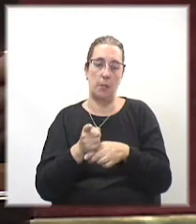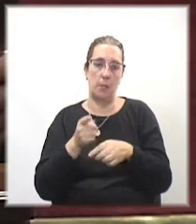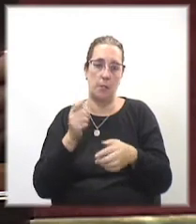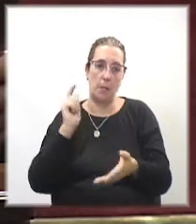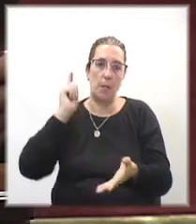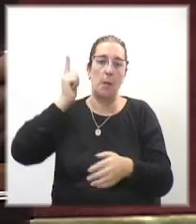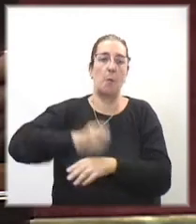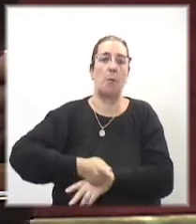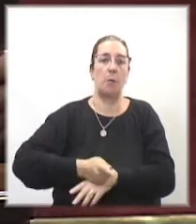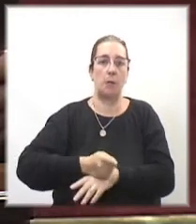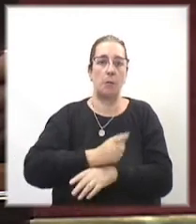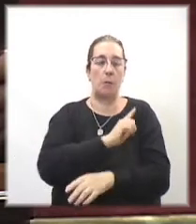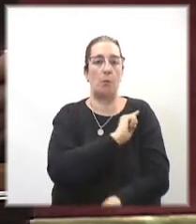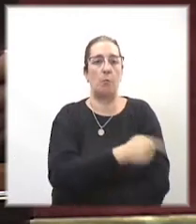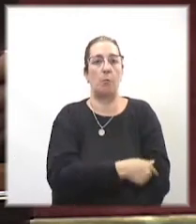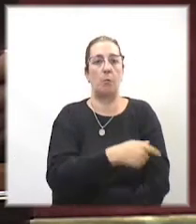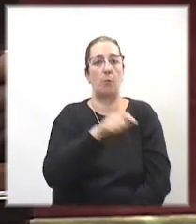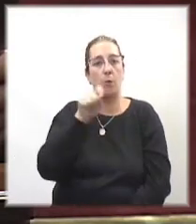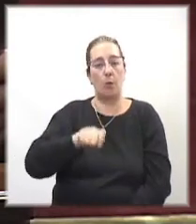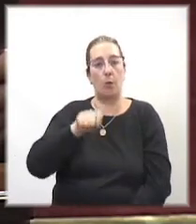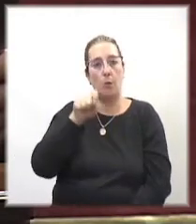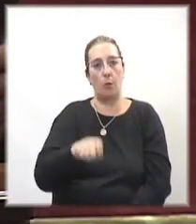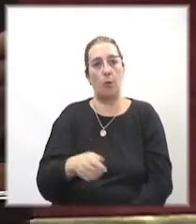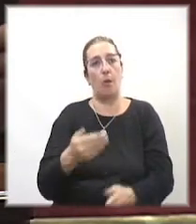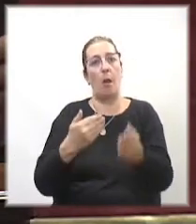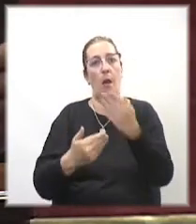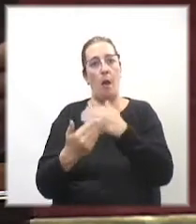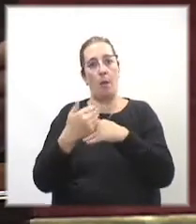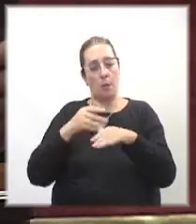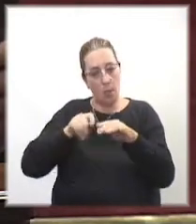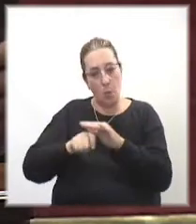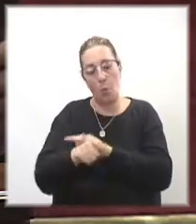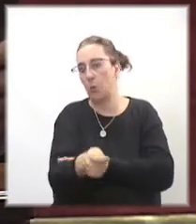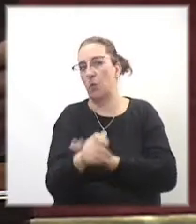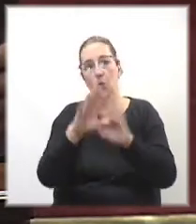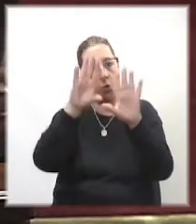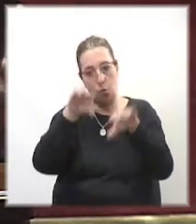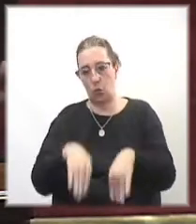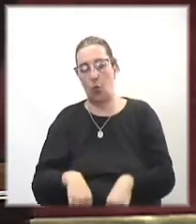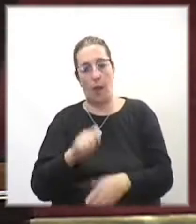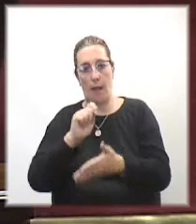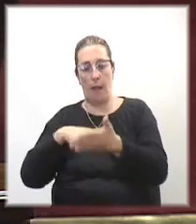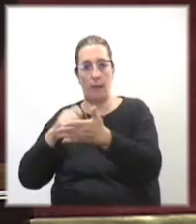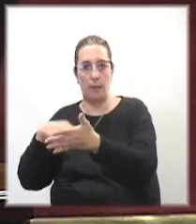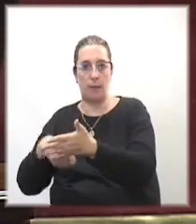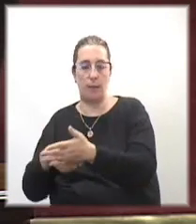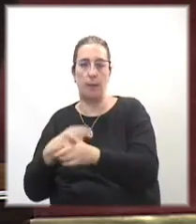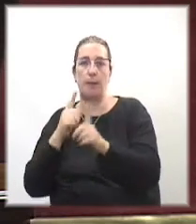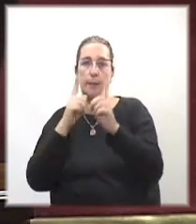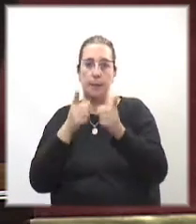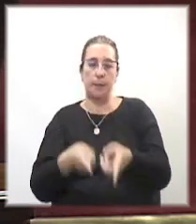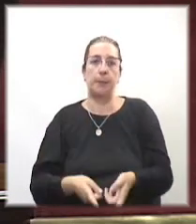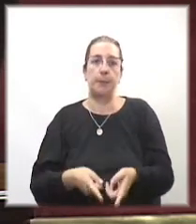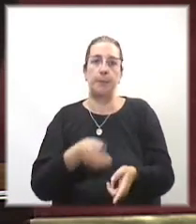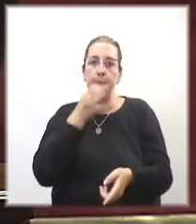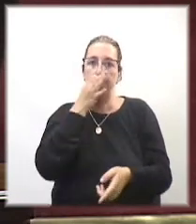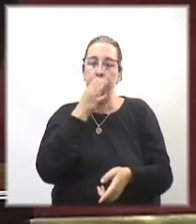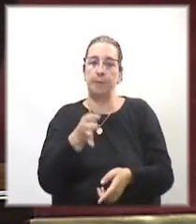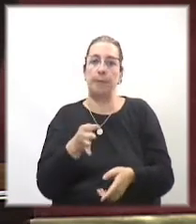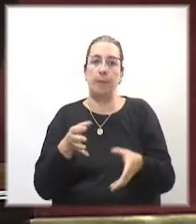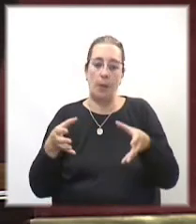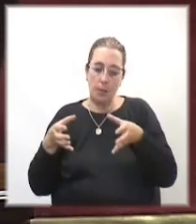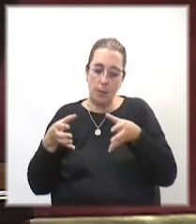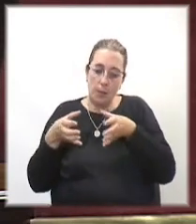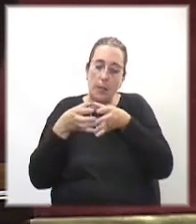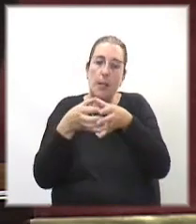impuestas por el Poder Judicial previo a un juicio con todas las garantías. Finalmente, también fue señalado por parte de